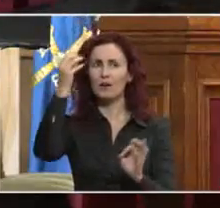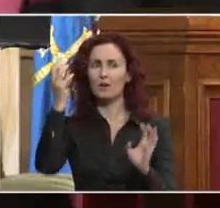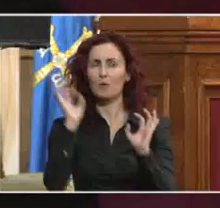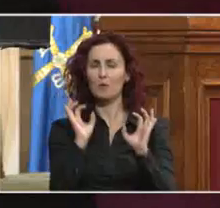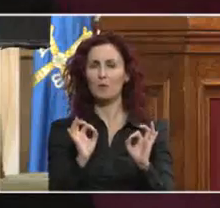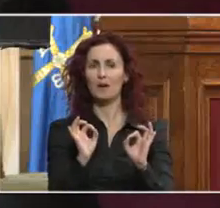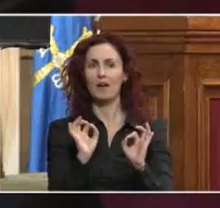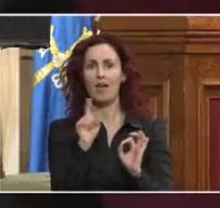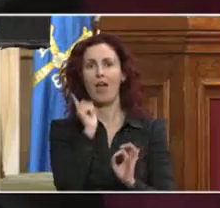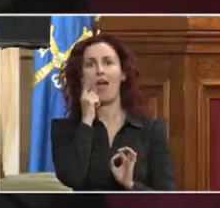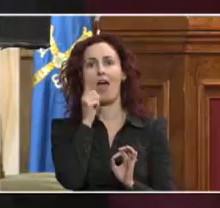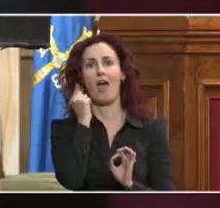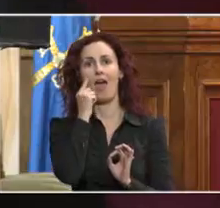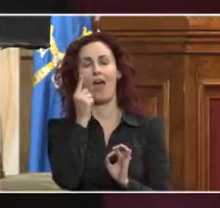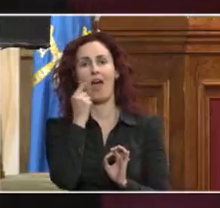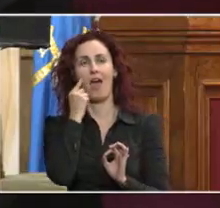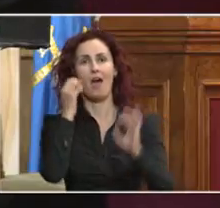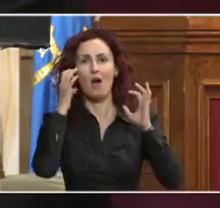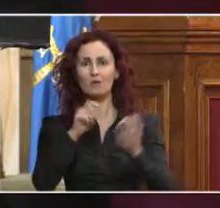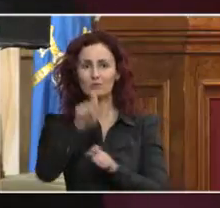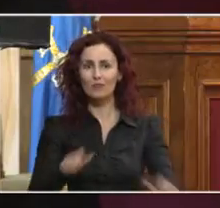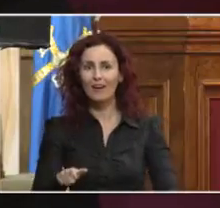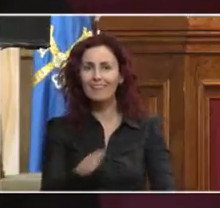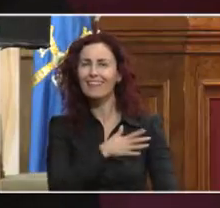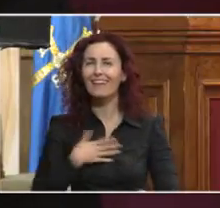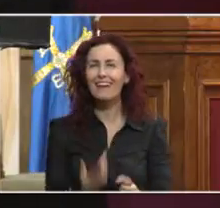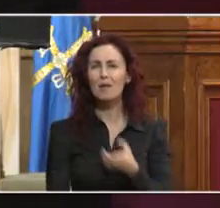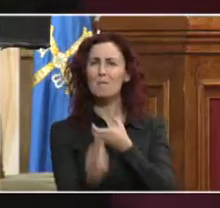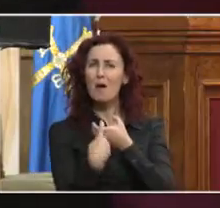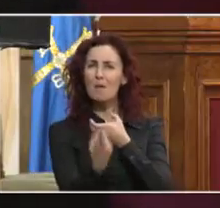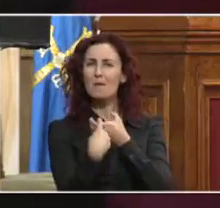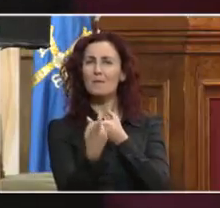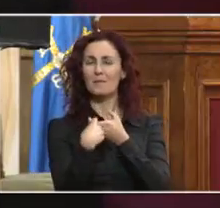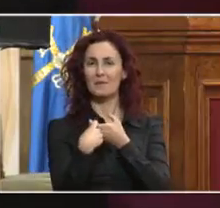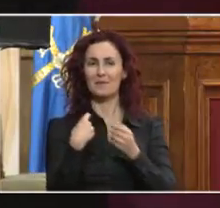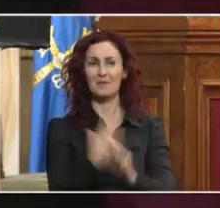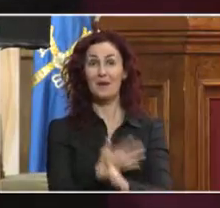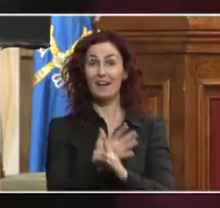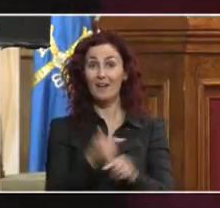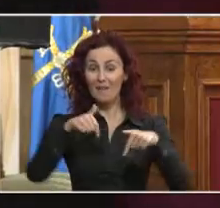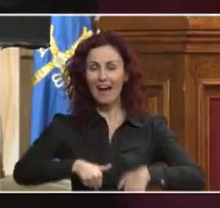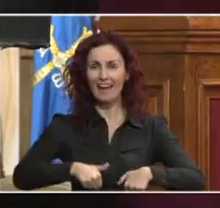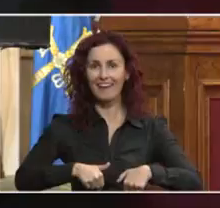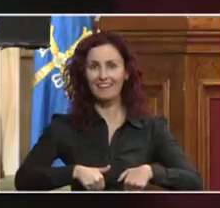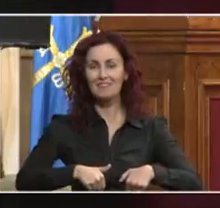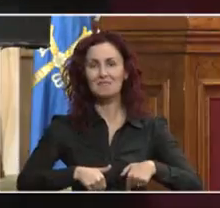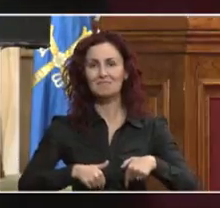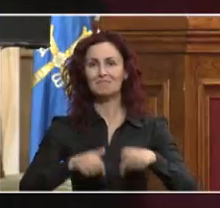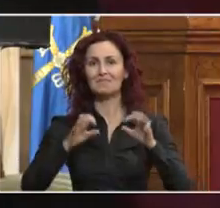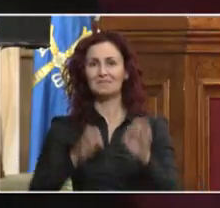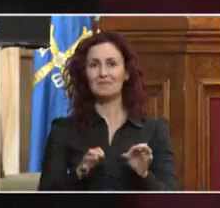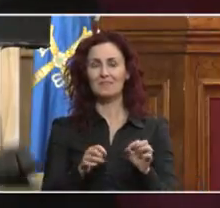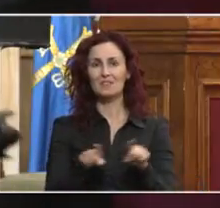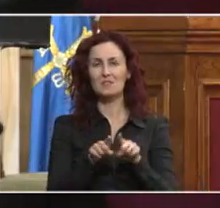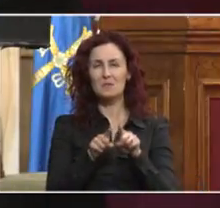que detectamos alrededor, la cantidad de personas que querían participar en este juego, ¿verdad? En este juego de glosar la